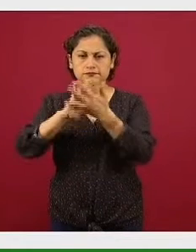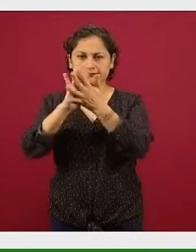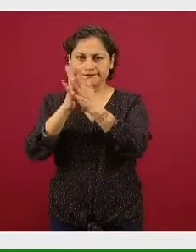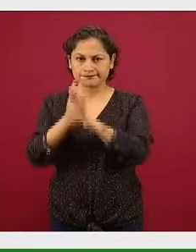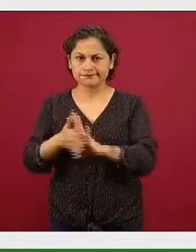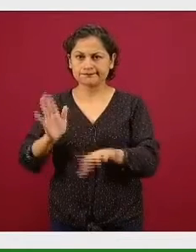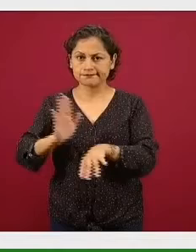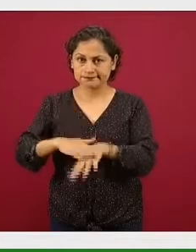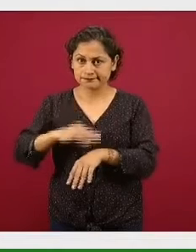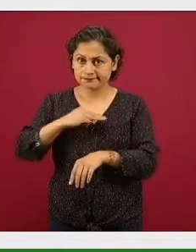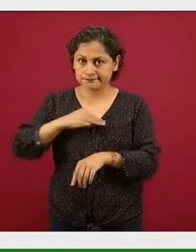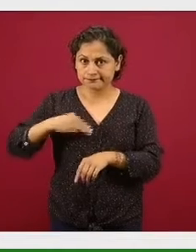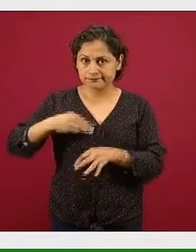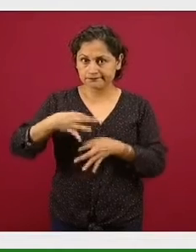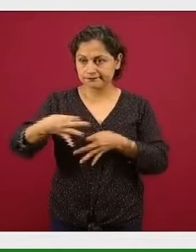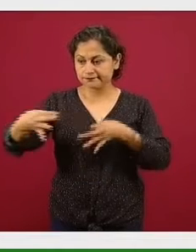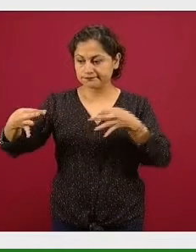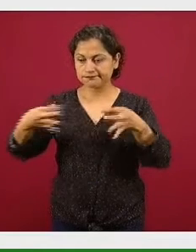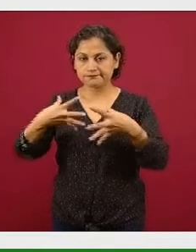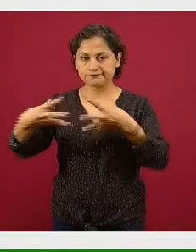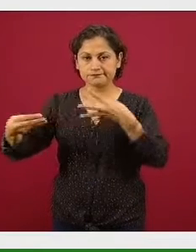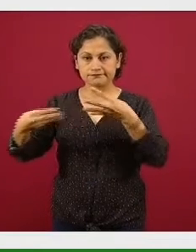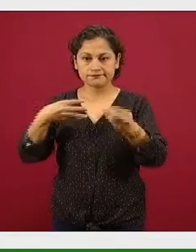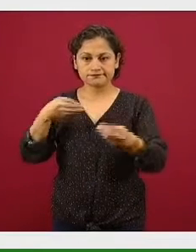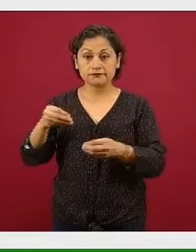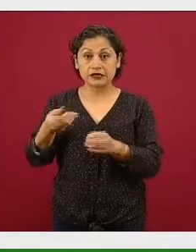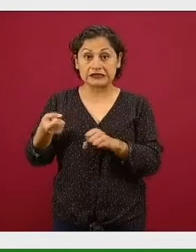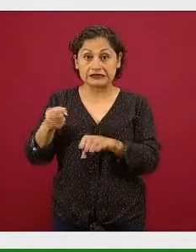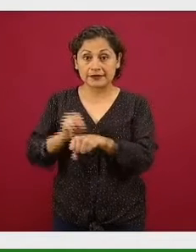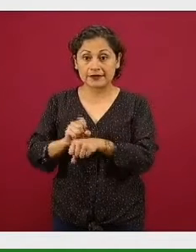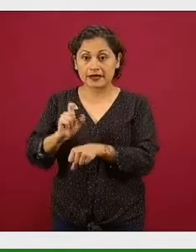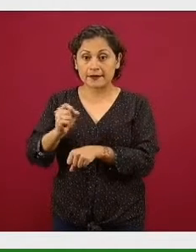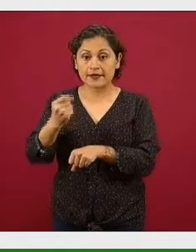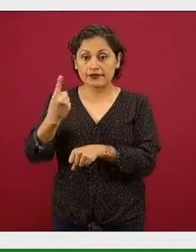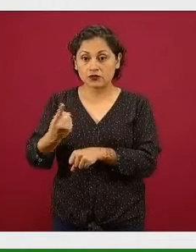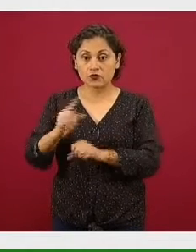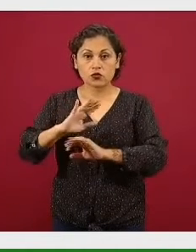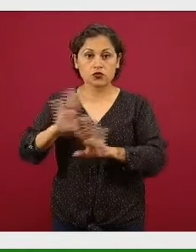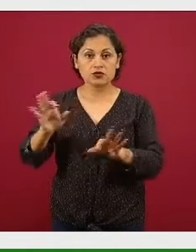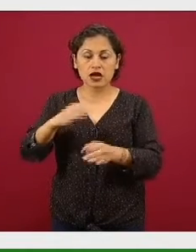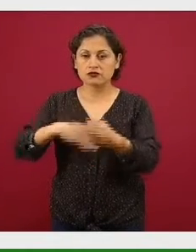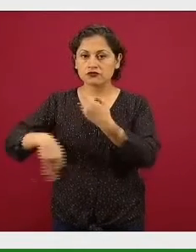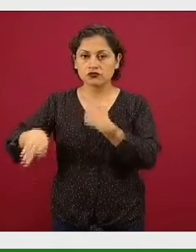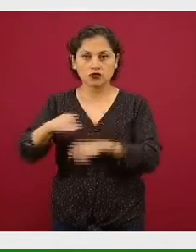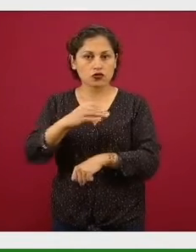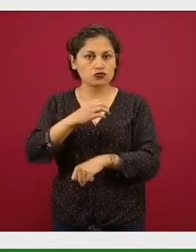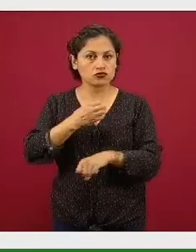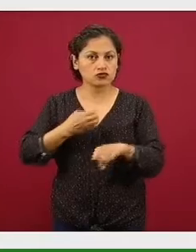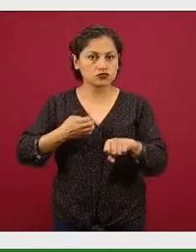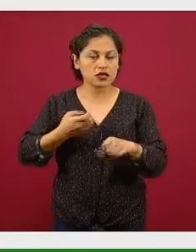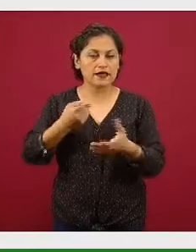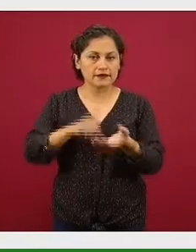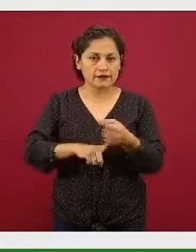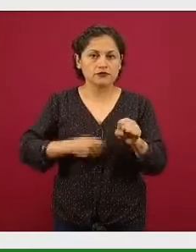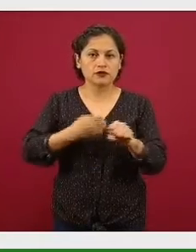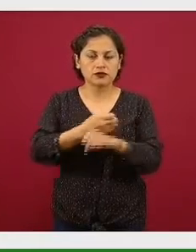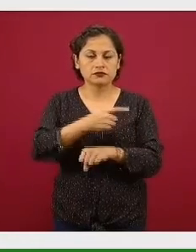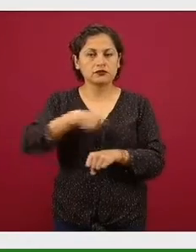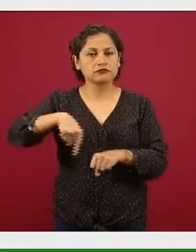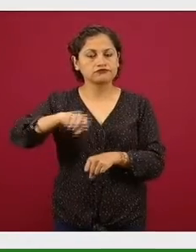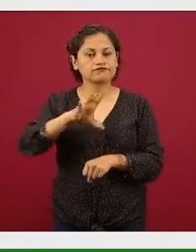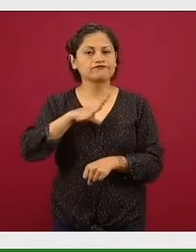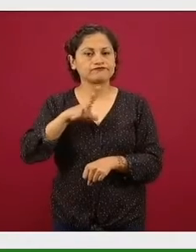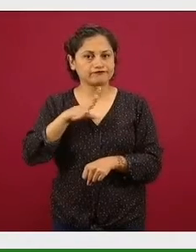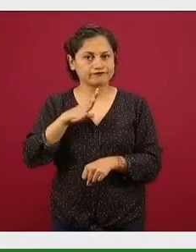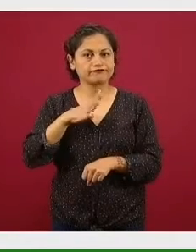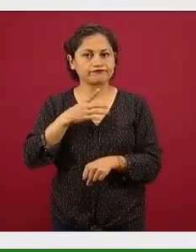municipios. Ya para la 21 prácticamente todos los municipios habían tenido al menos un caso confirmado, va incrementando la